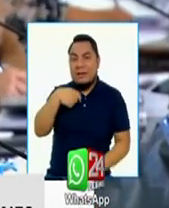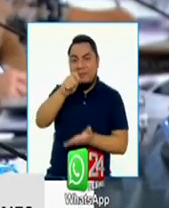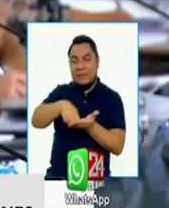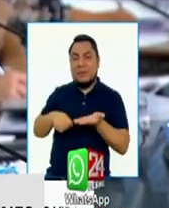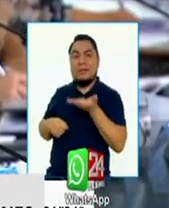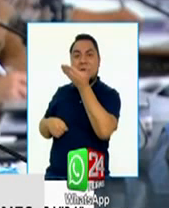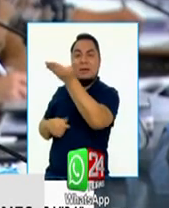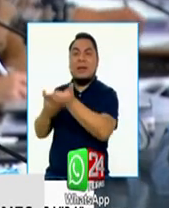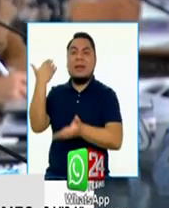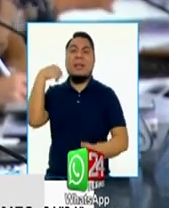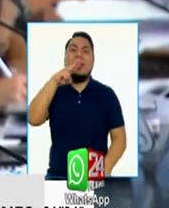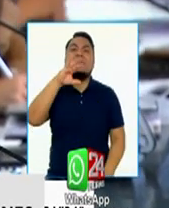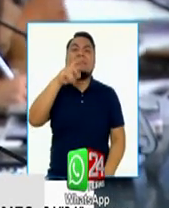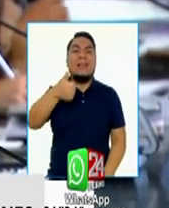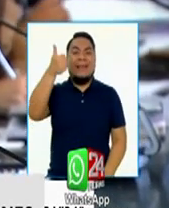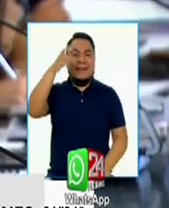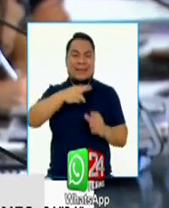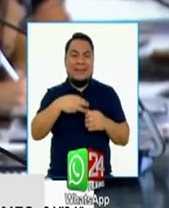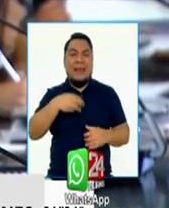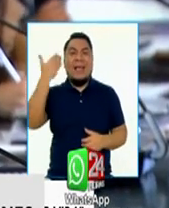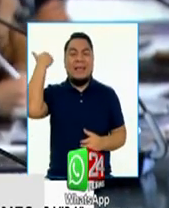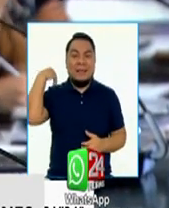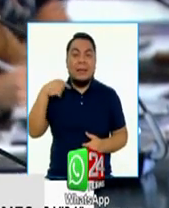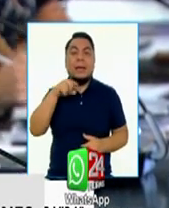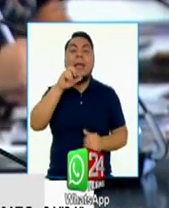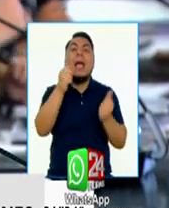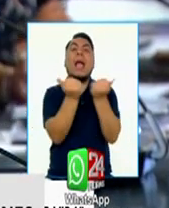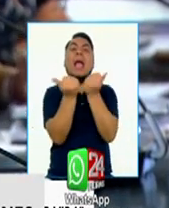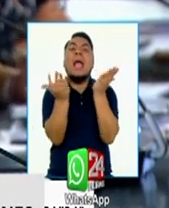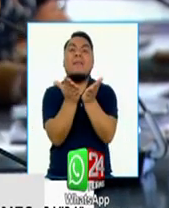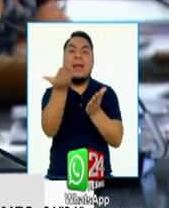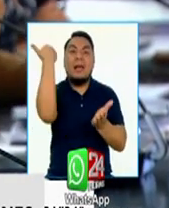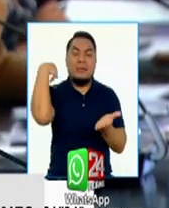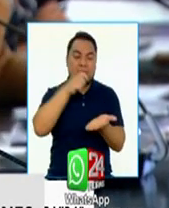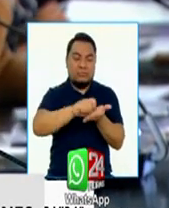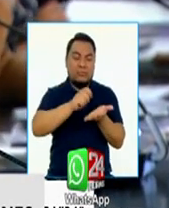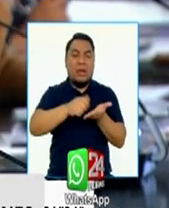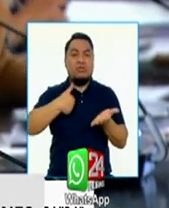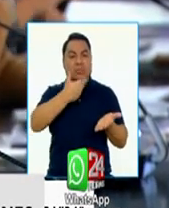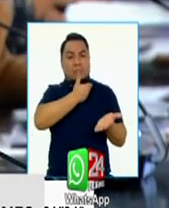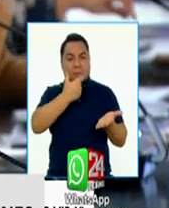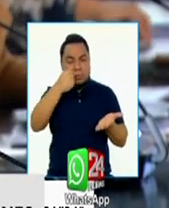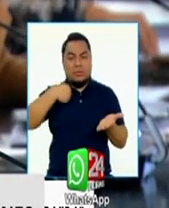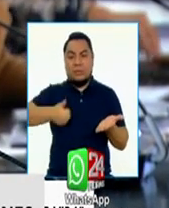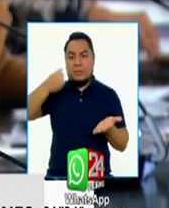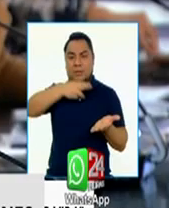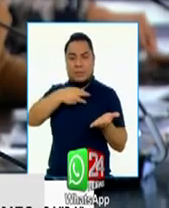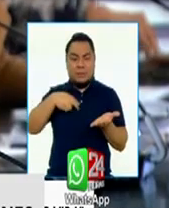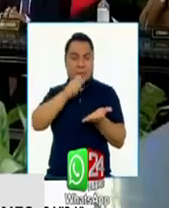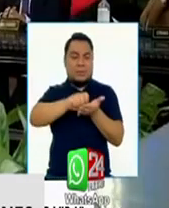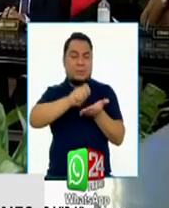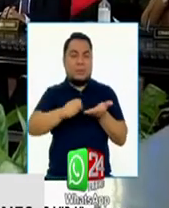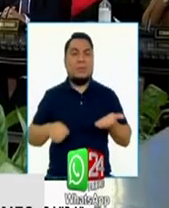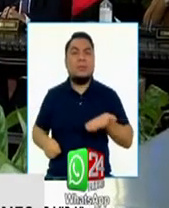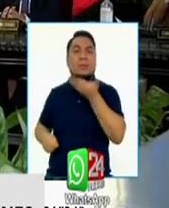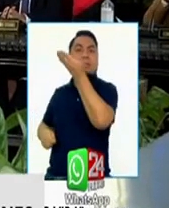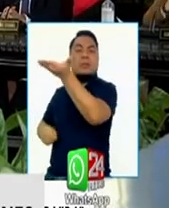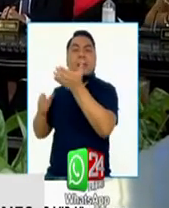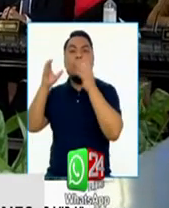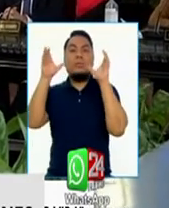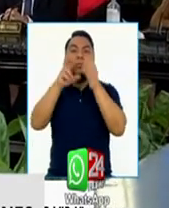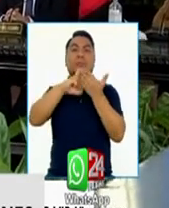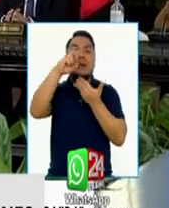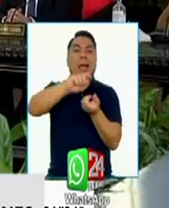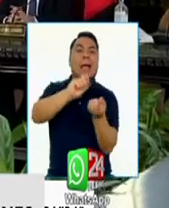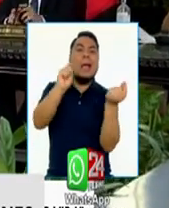estaba Vicente Antonio Ceballos, presidente del Consejo de Ministros, Martín Vizcarra Cornejo, presidente de la República. Le hago llegar el proyecto de ley de